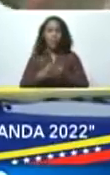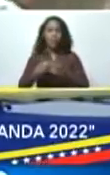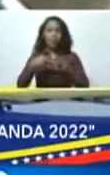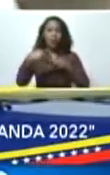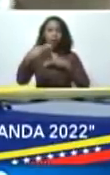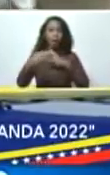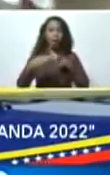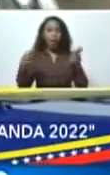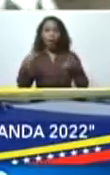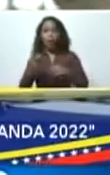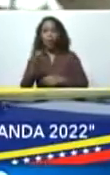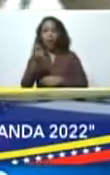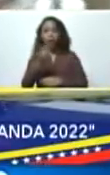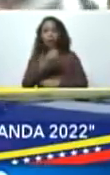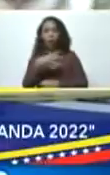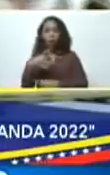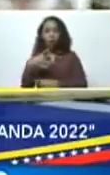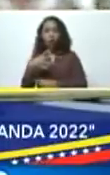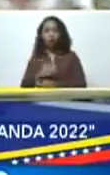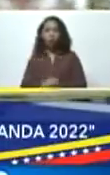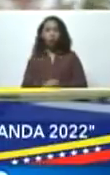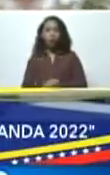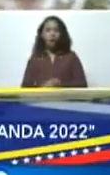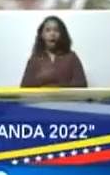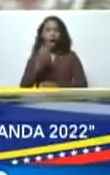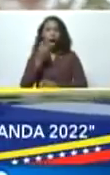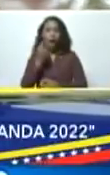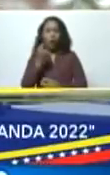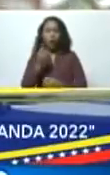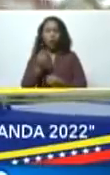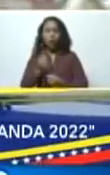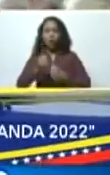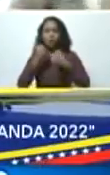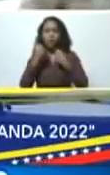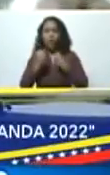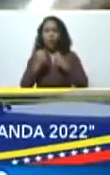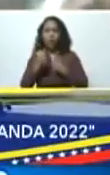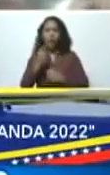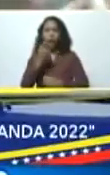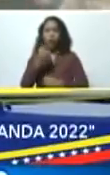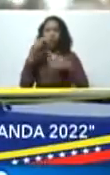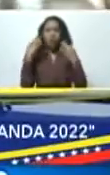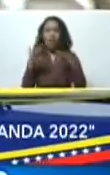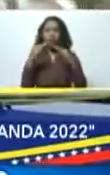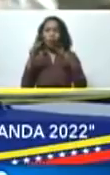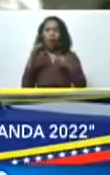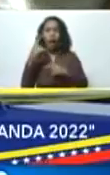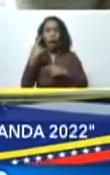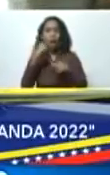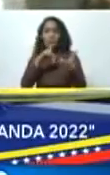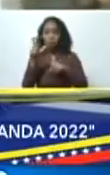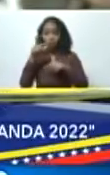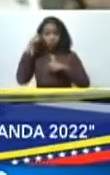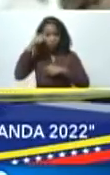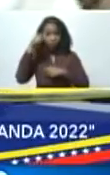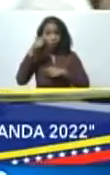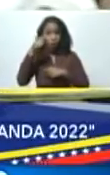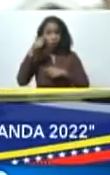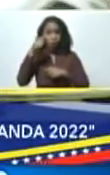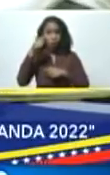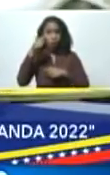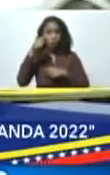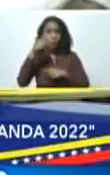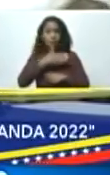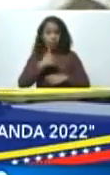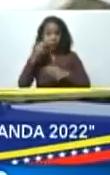toneladas de arroz orgánico, arroz puro, arroz natural. ¿Tenemos listo el video?